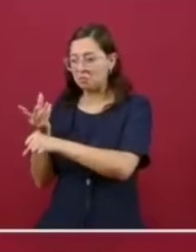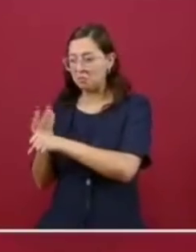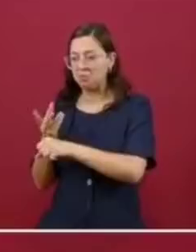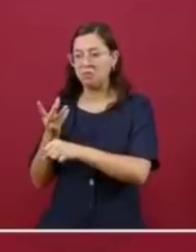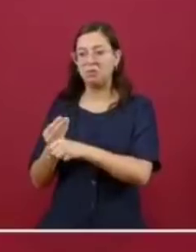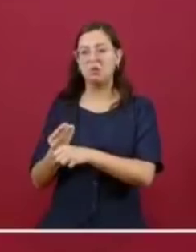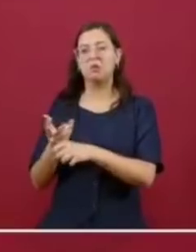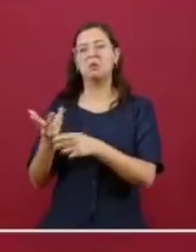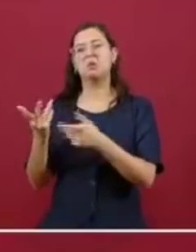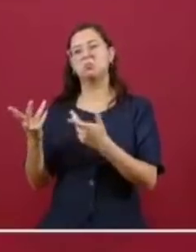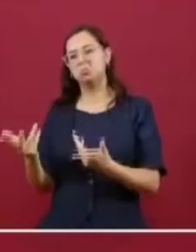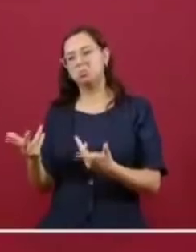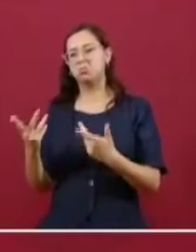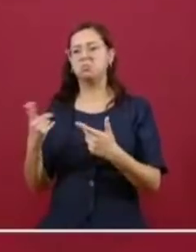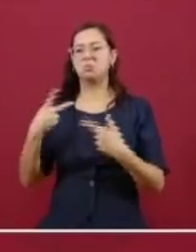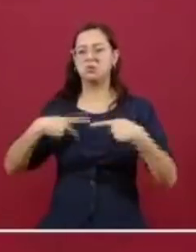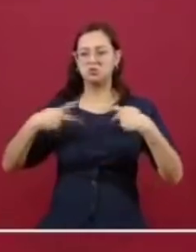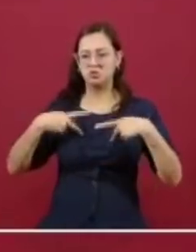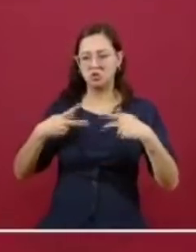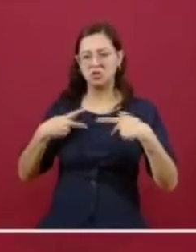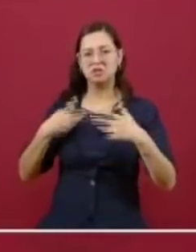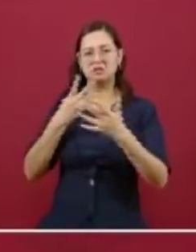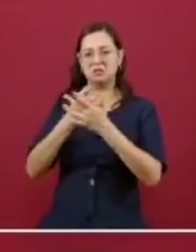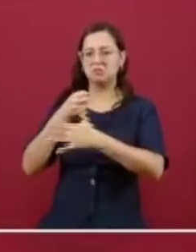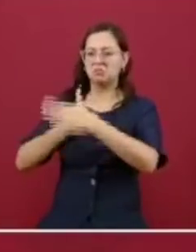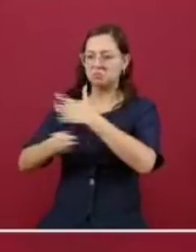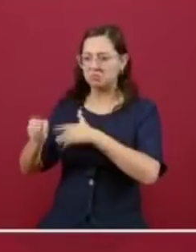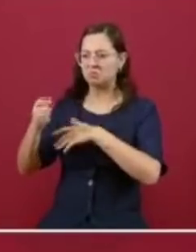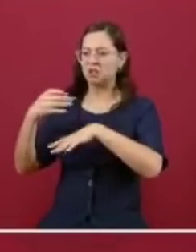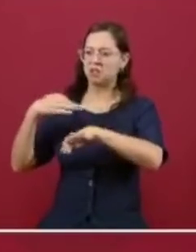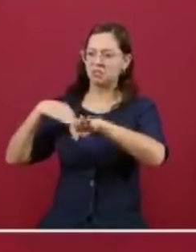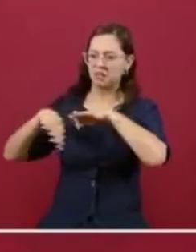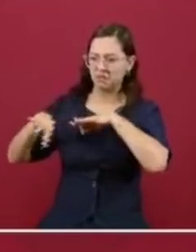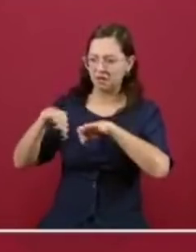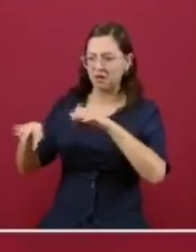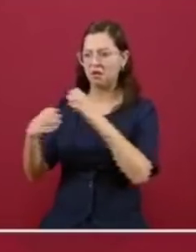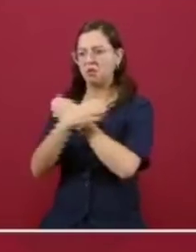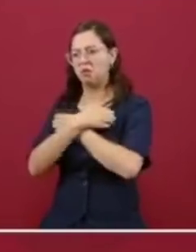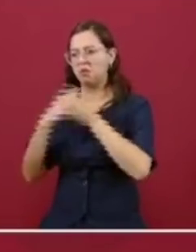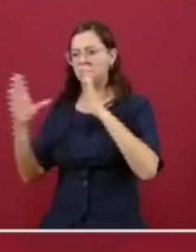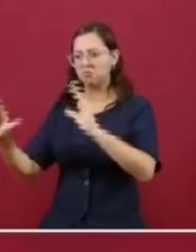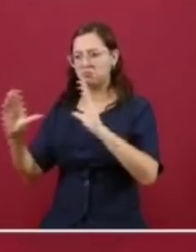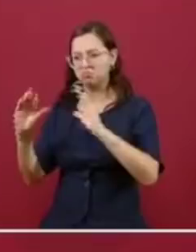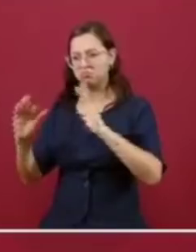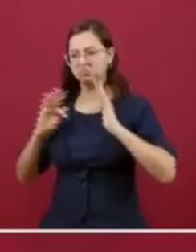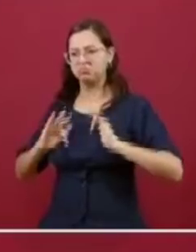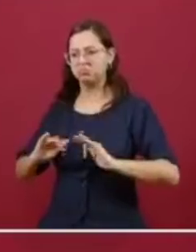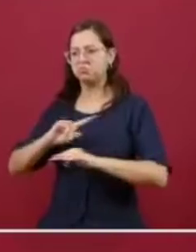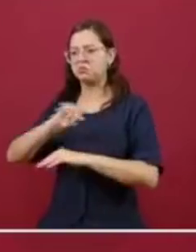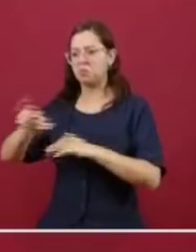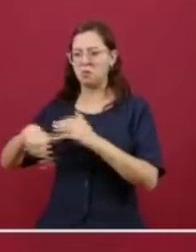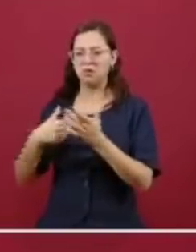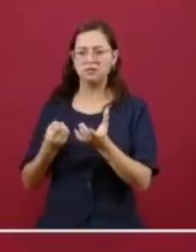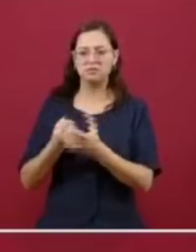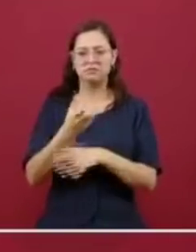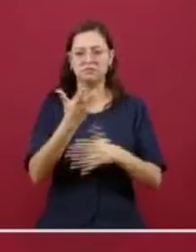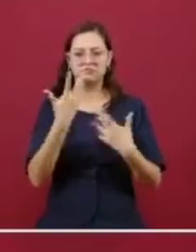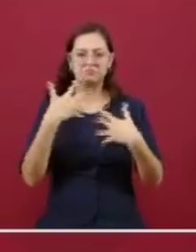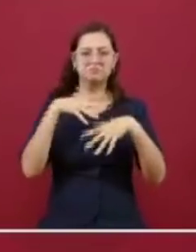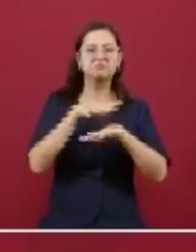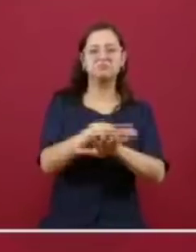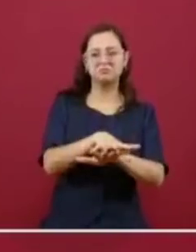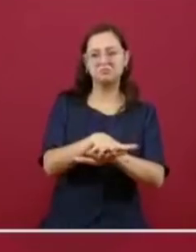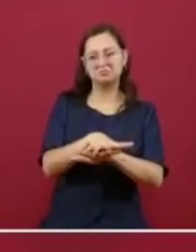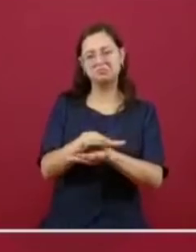el trabajo, la educación, el bienestar. Cuando estuvo a cargo